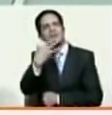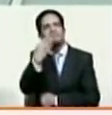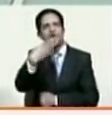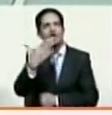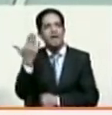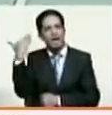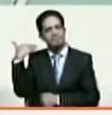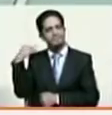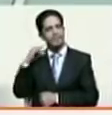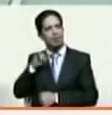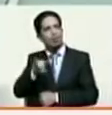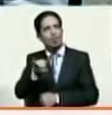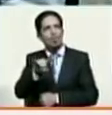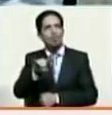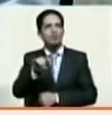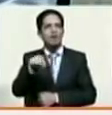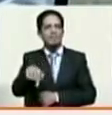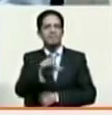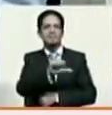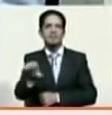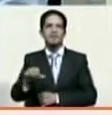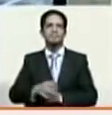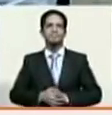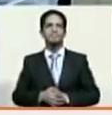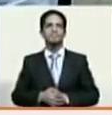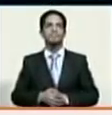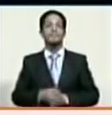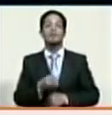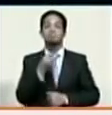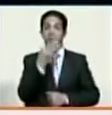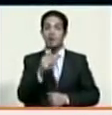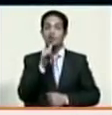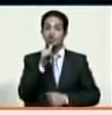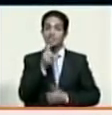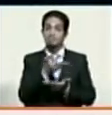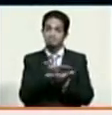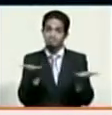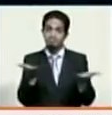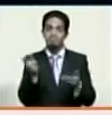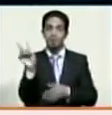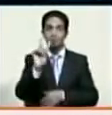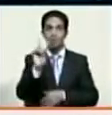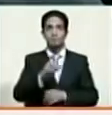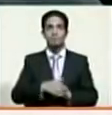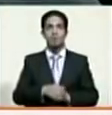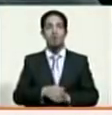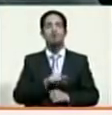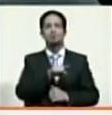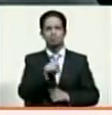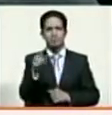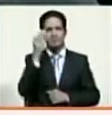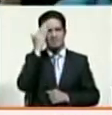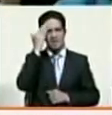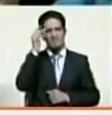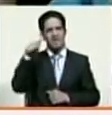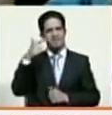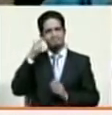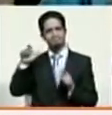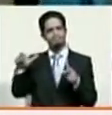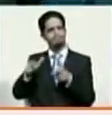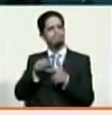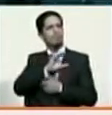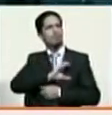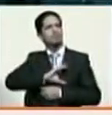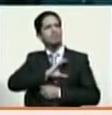apenas el día lunes de esta semana. Muy buenas noticias para el pueblo de Venezuela. Ustedes bien saben que este Consejo Presidencial